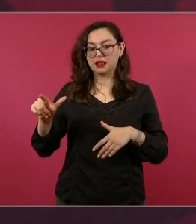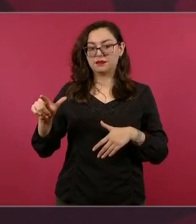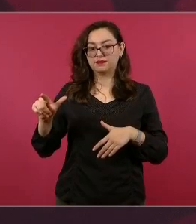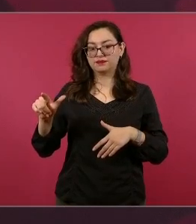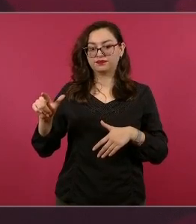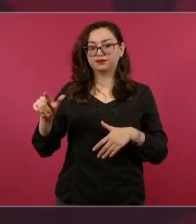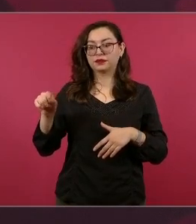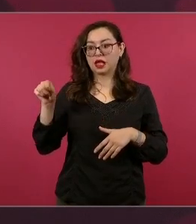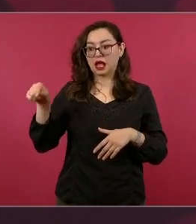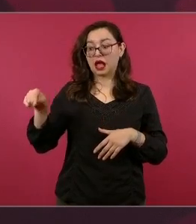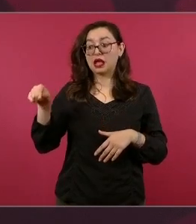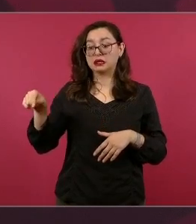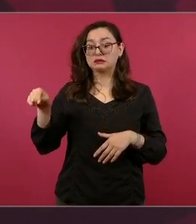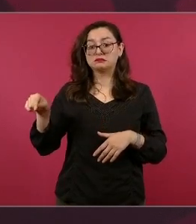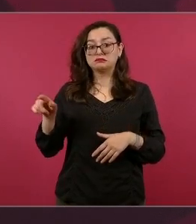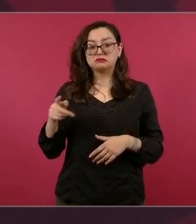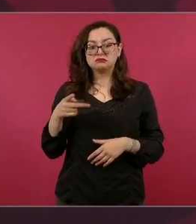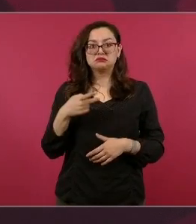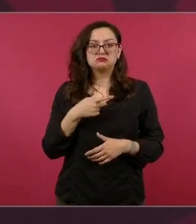ahí tenían trabajo